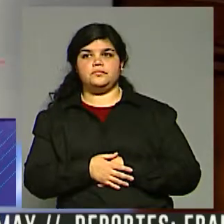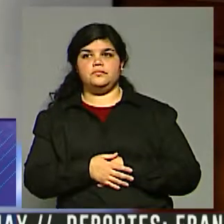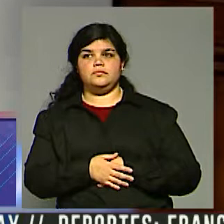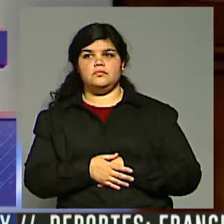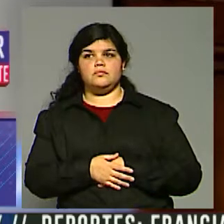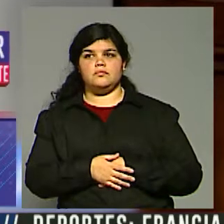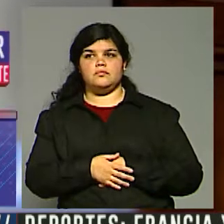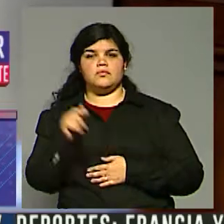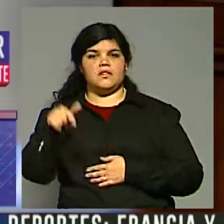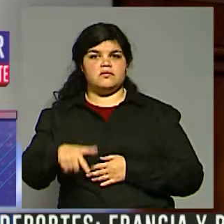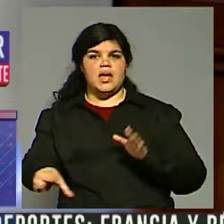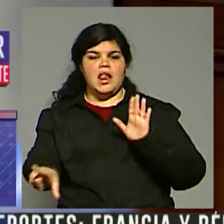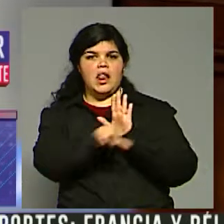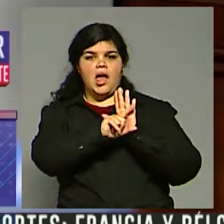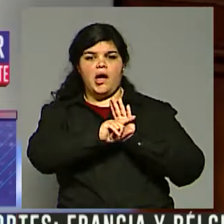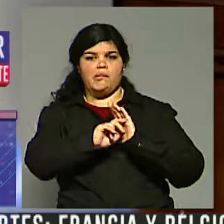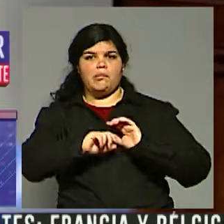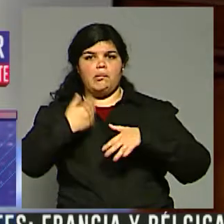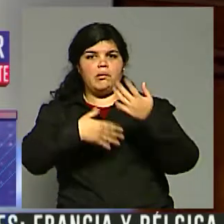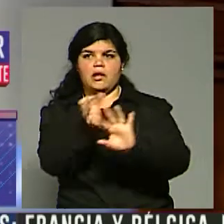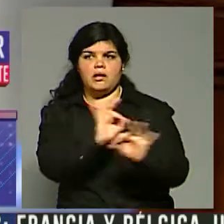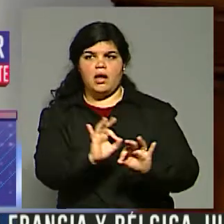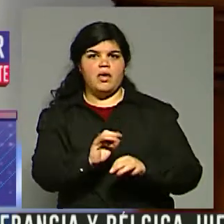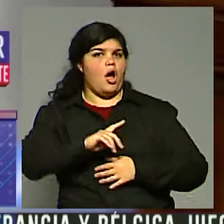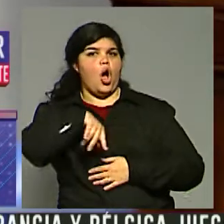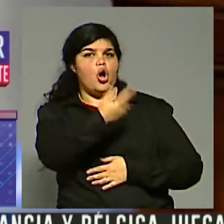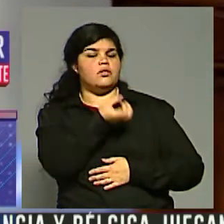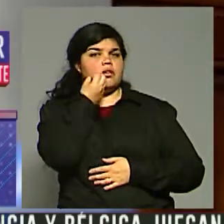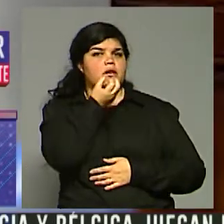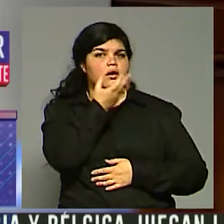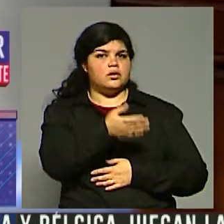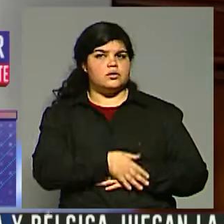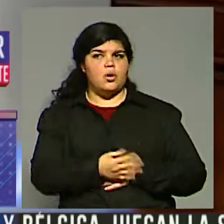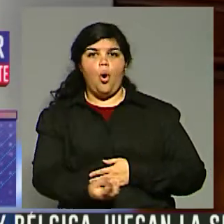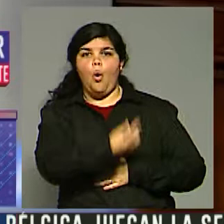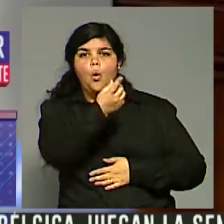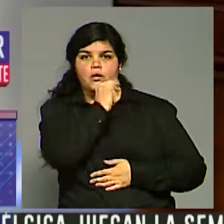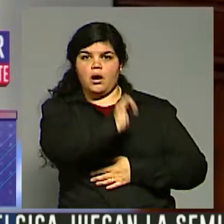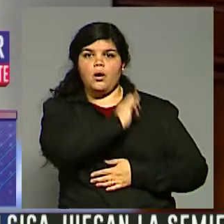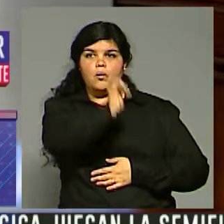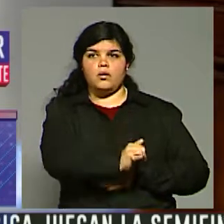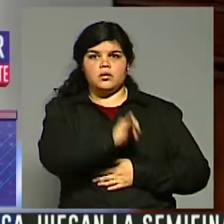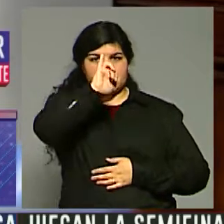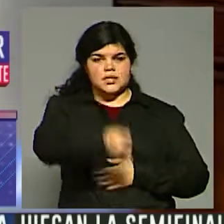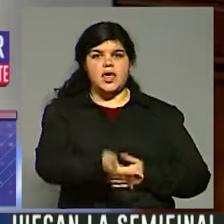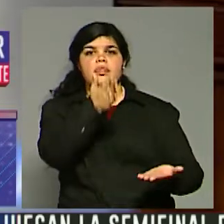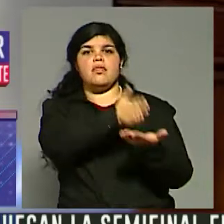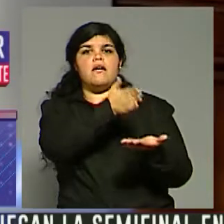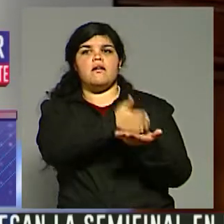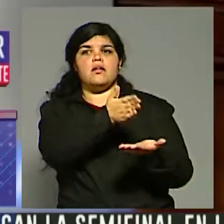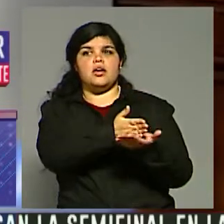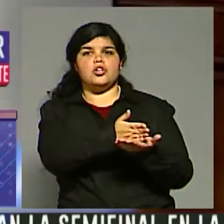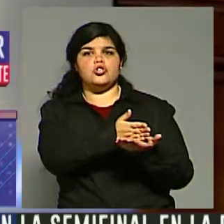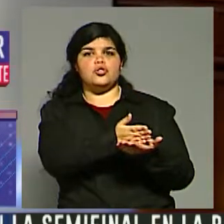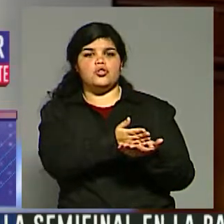Dice, no la aplico. Y para las otras declaraciones hay una en la que dice, voy a aplicar el derecho interno porque